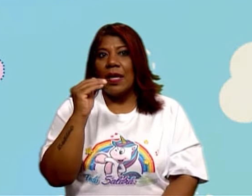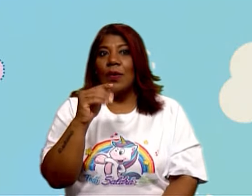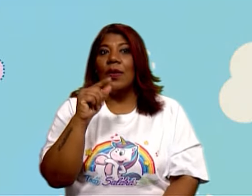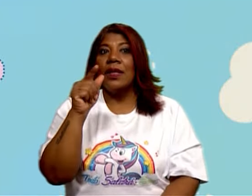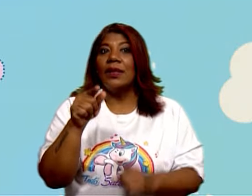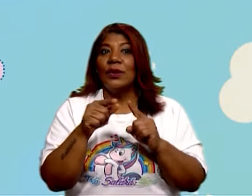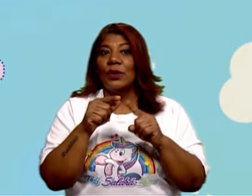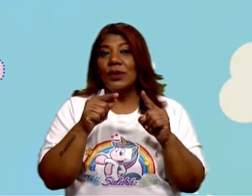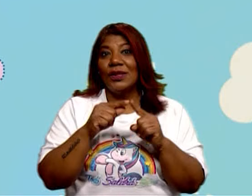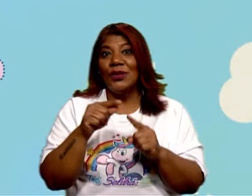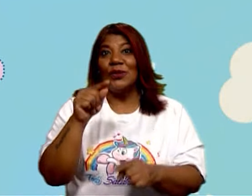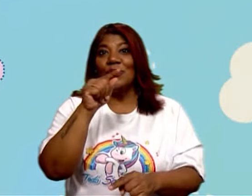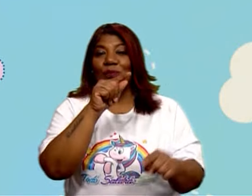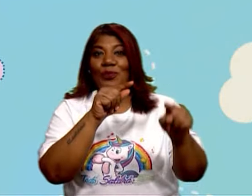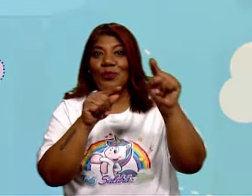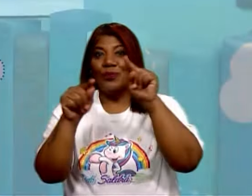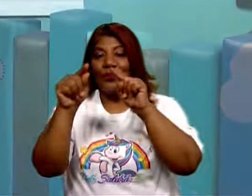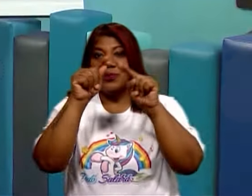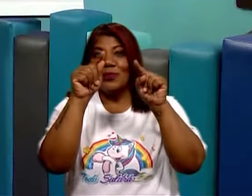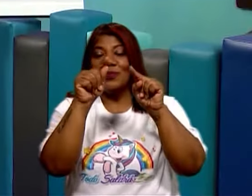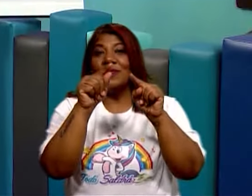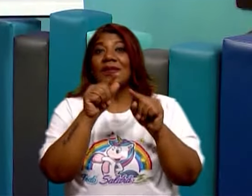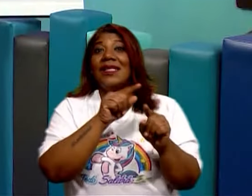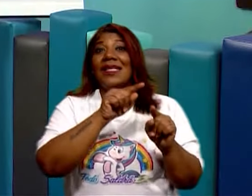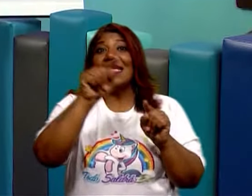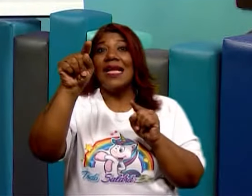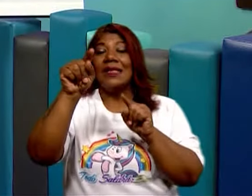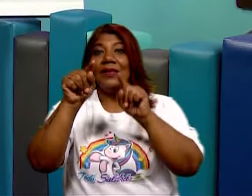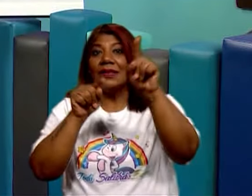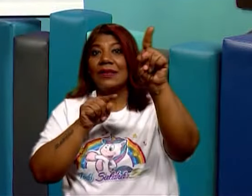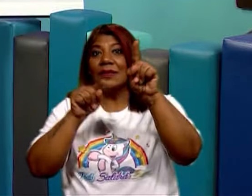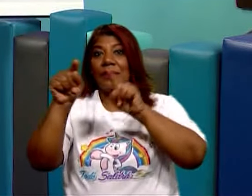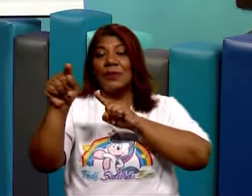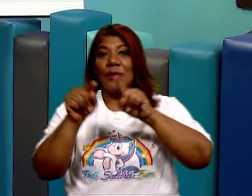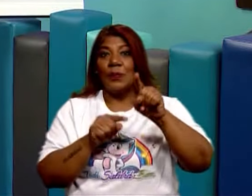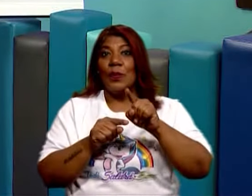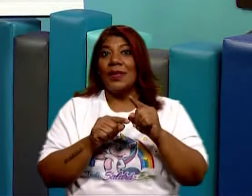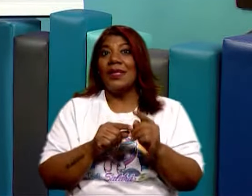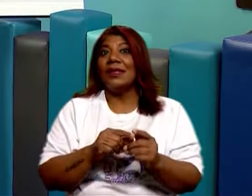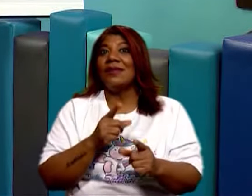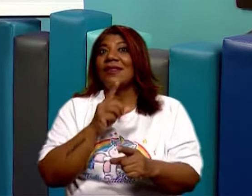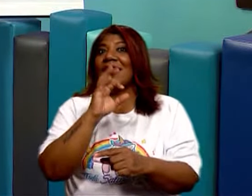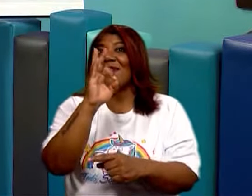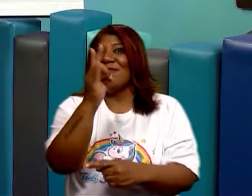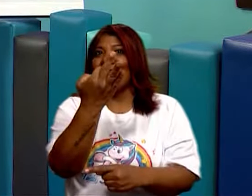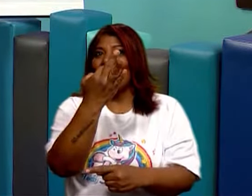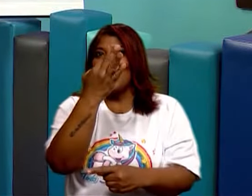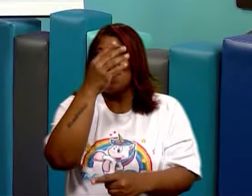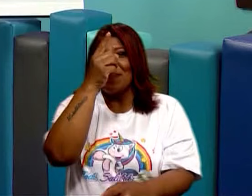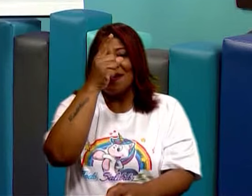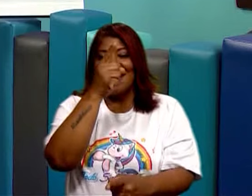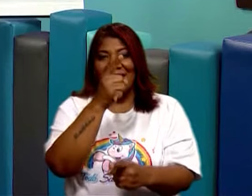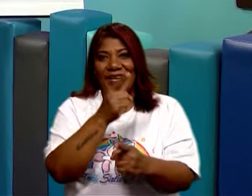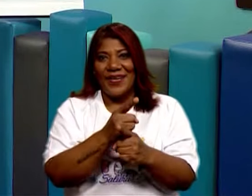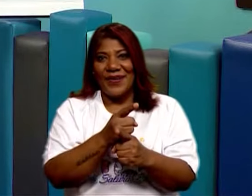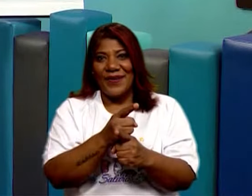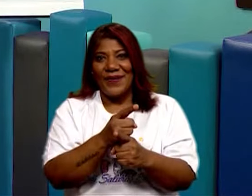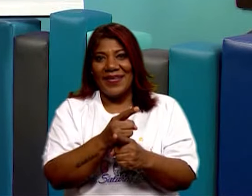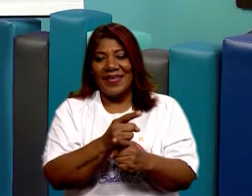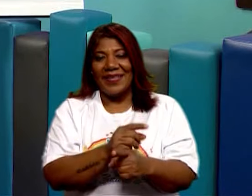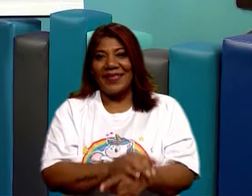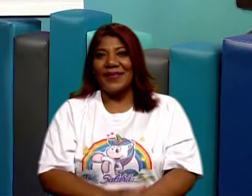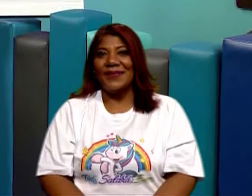poner, allí te están pidiendo que pongas dos, ¿correcto? Asimismo vas a hacer con relieve y con